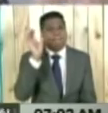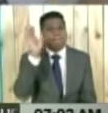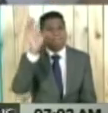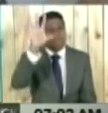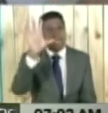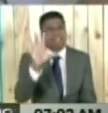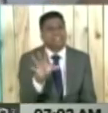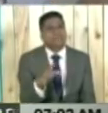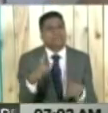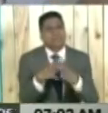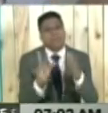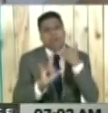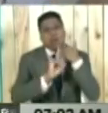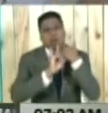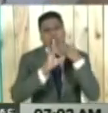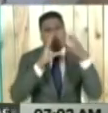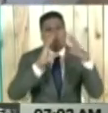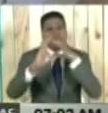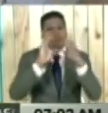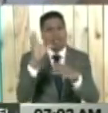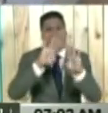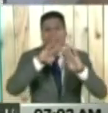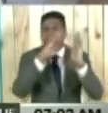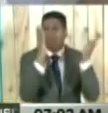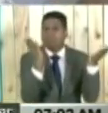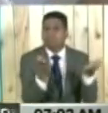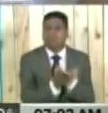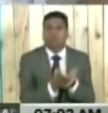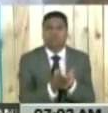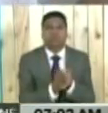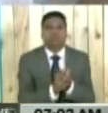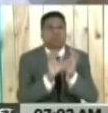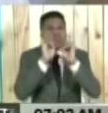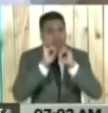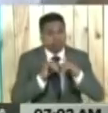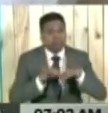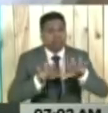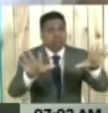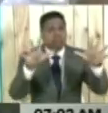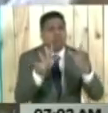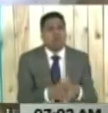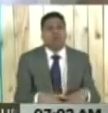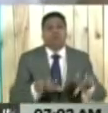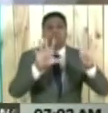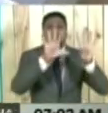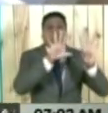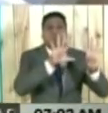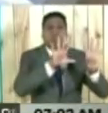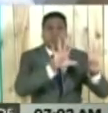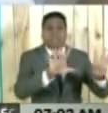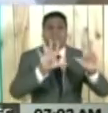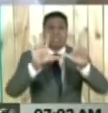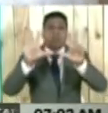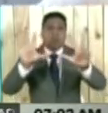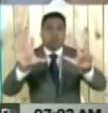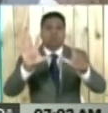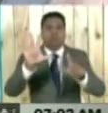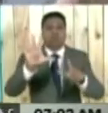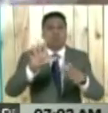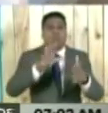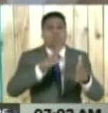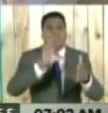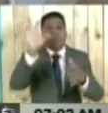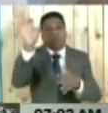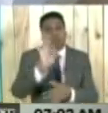mundo. Nosotros de verdad tenemos una penetración altísima, más del 98% de la